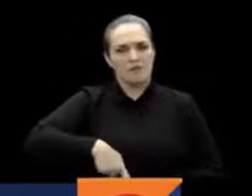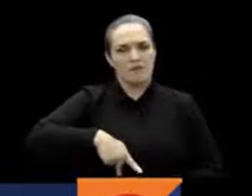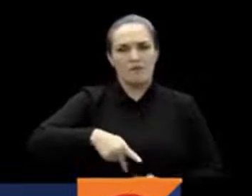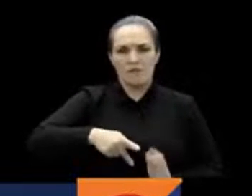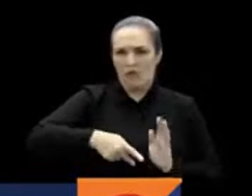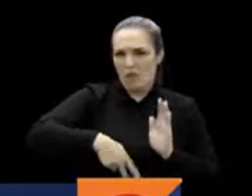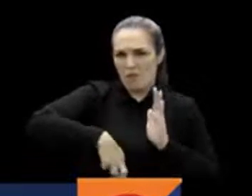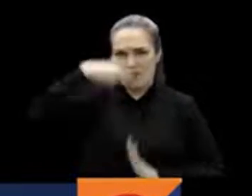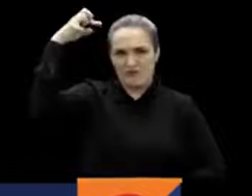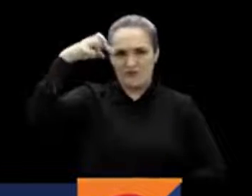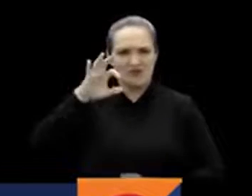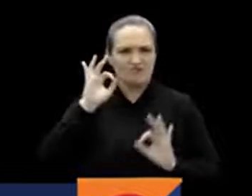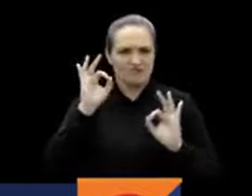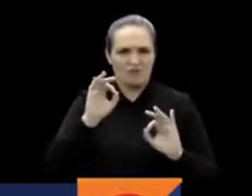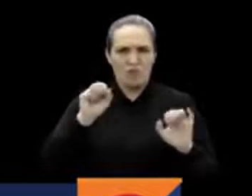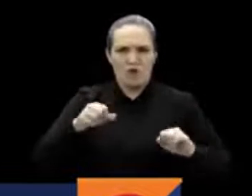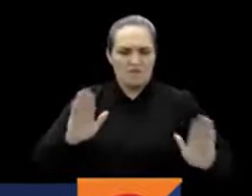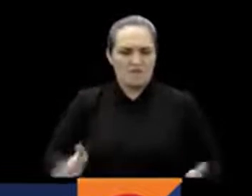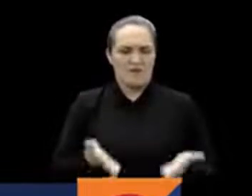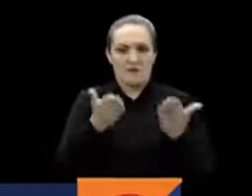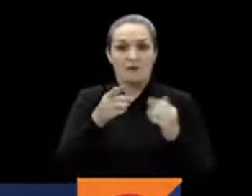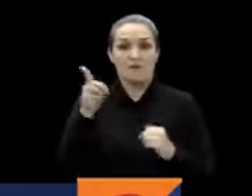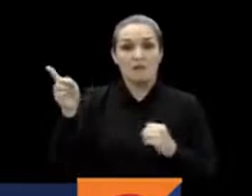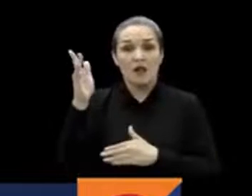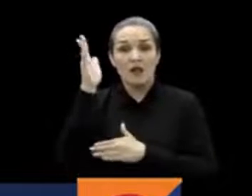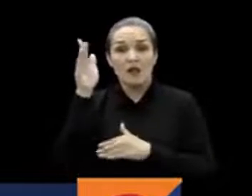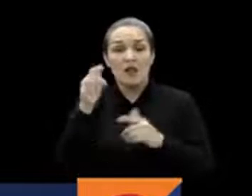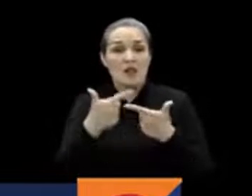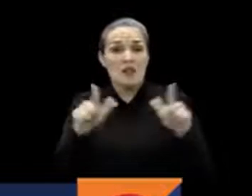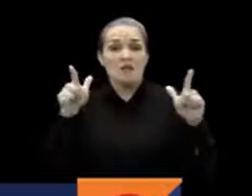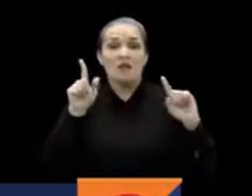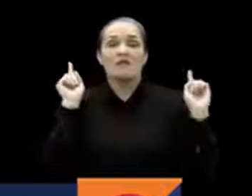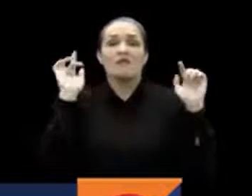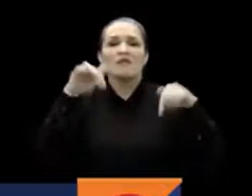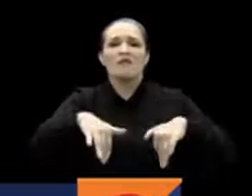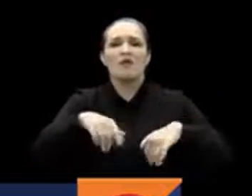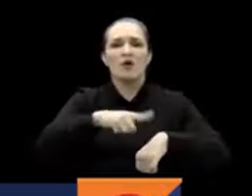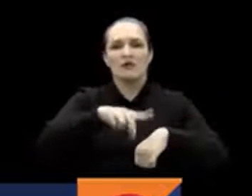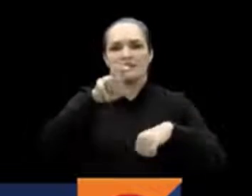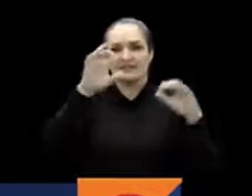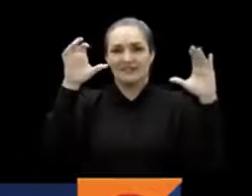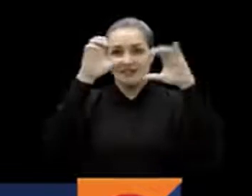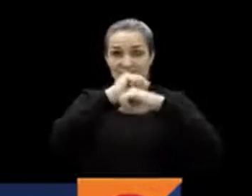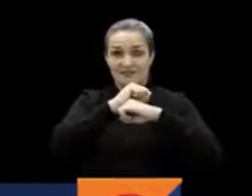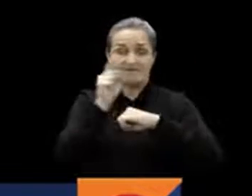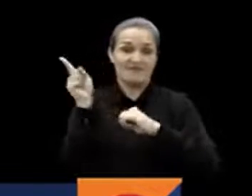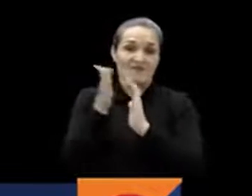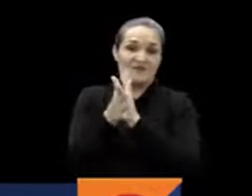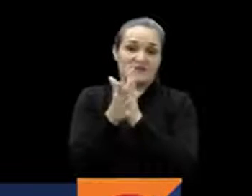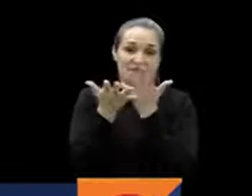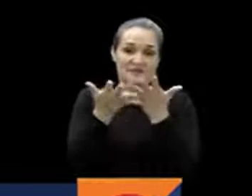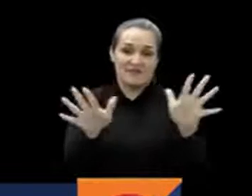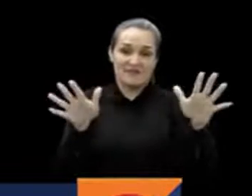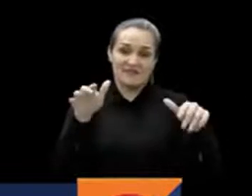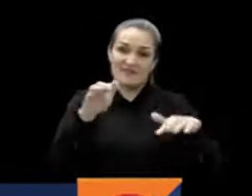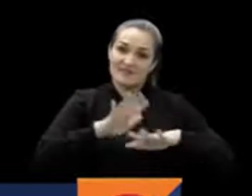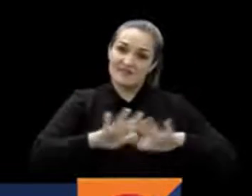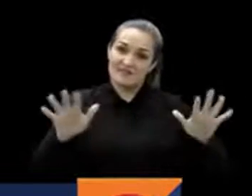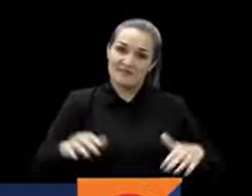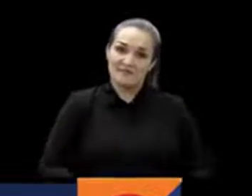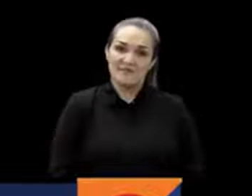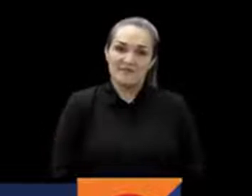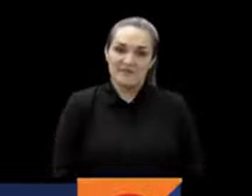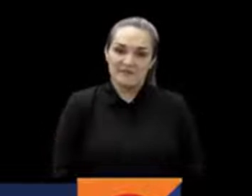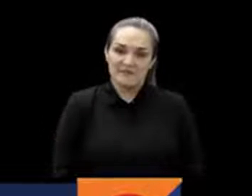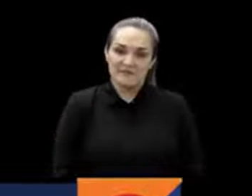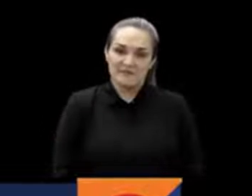profesión. El conversatorio tendrá entrada libre en la Sala Capital a partir de las 7 de la noche. Y con esta información